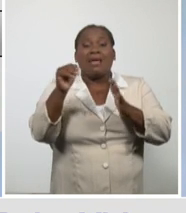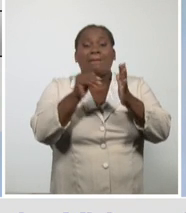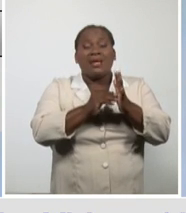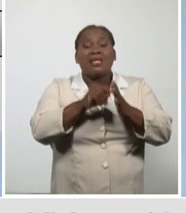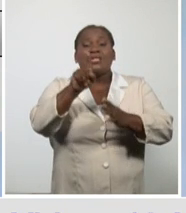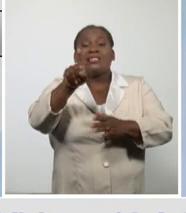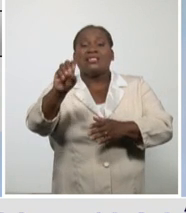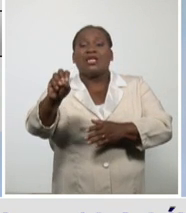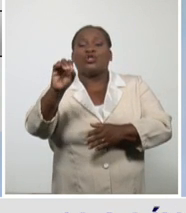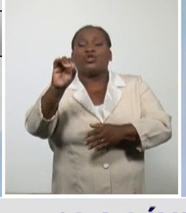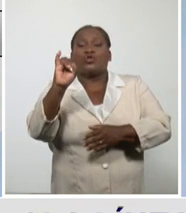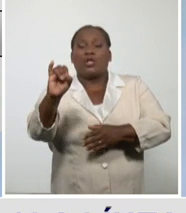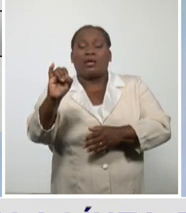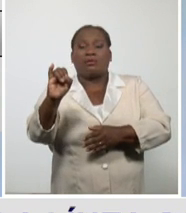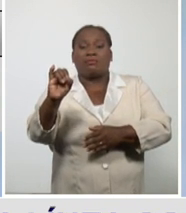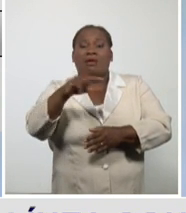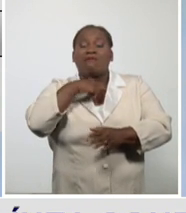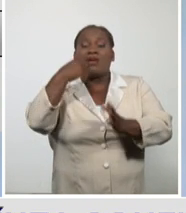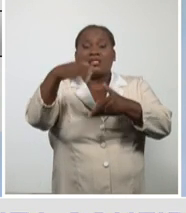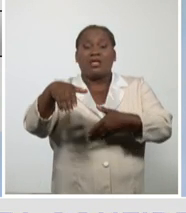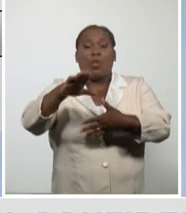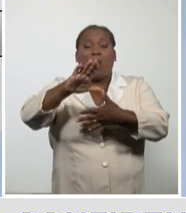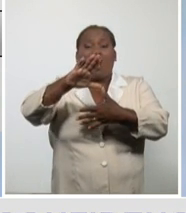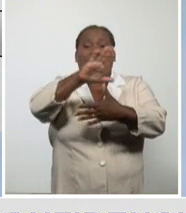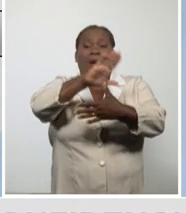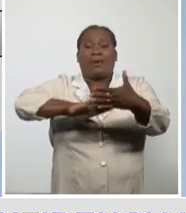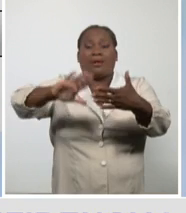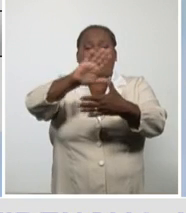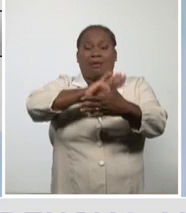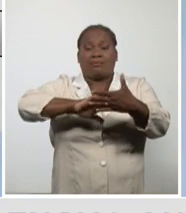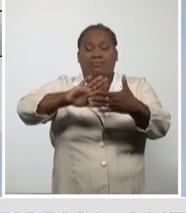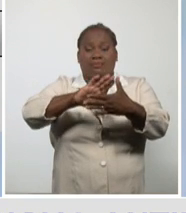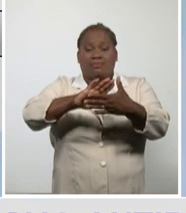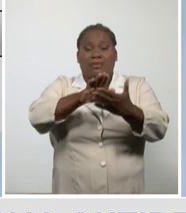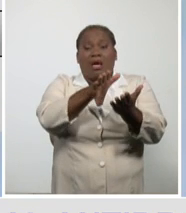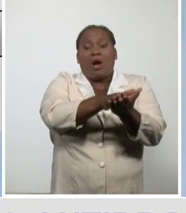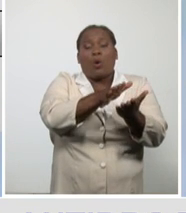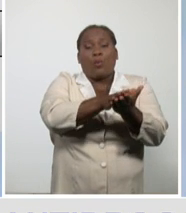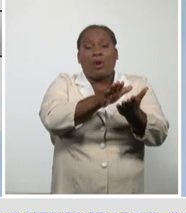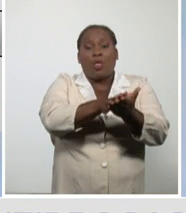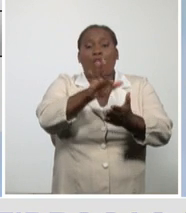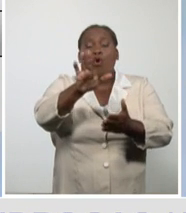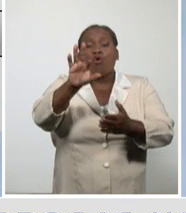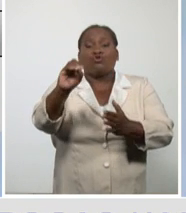fallecidos en la región de las Américas para un acumulado de